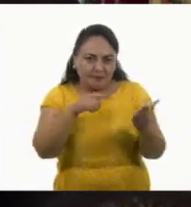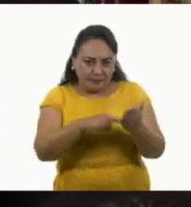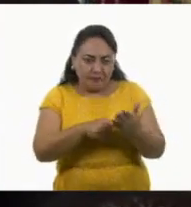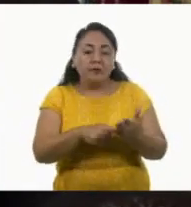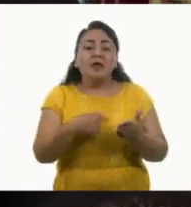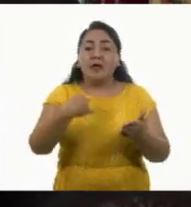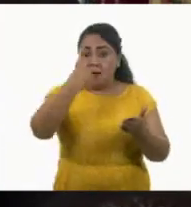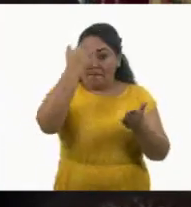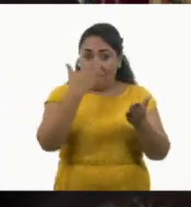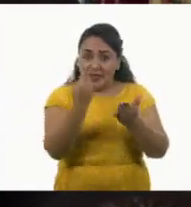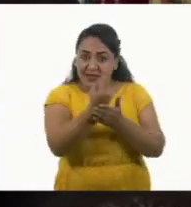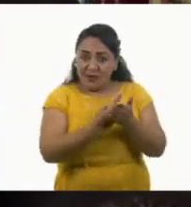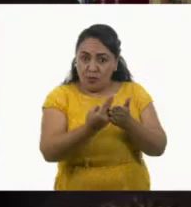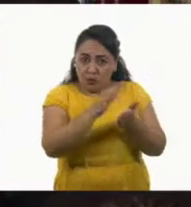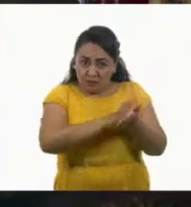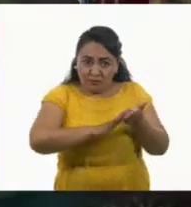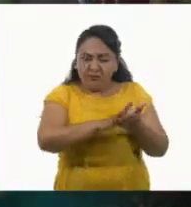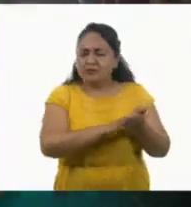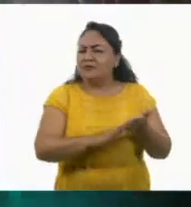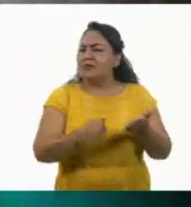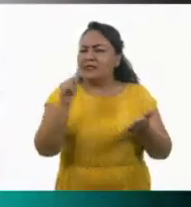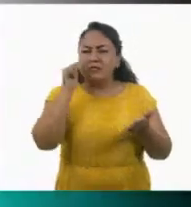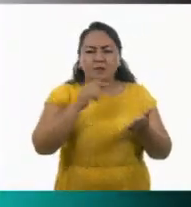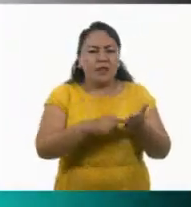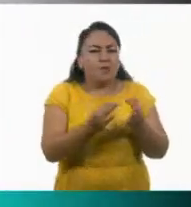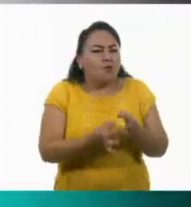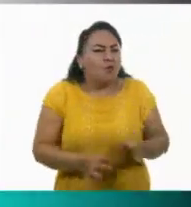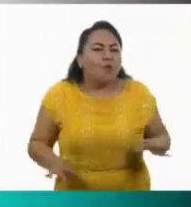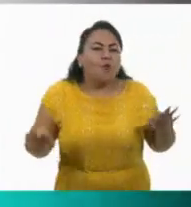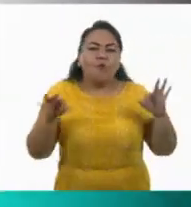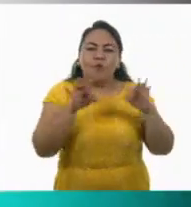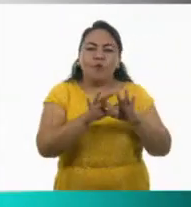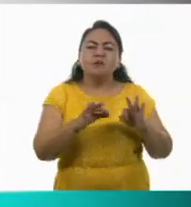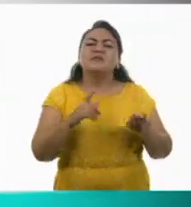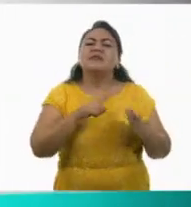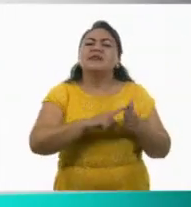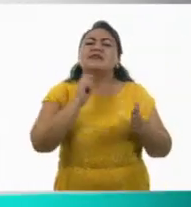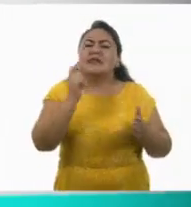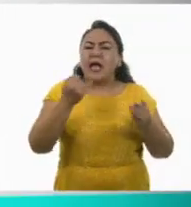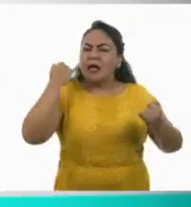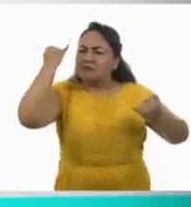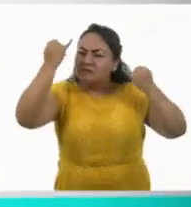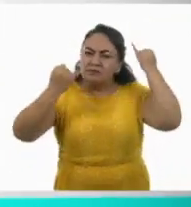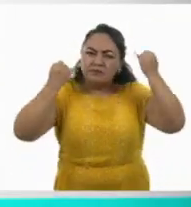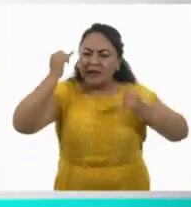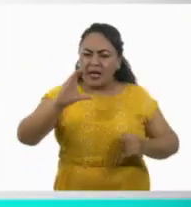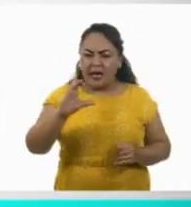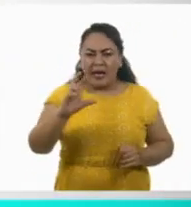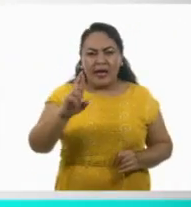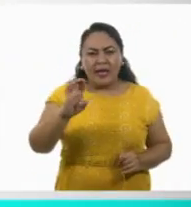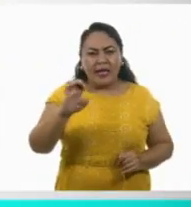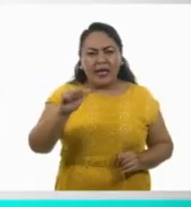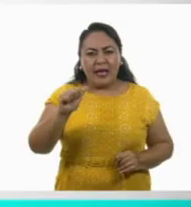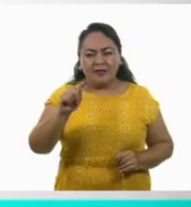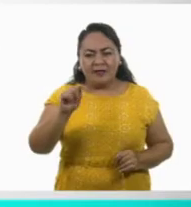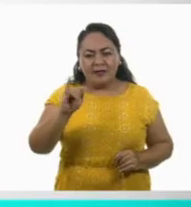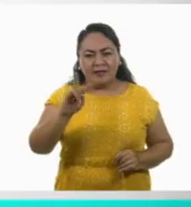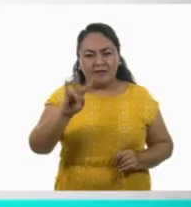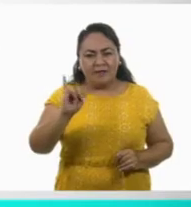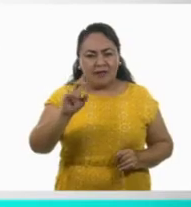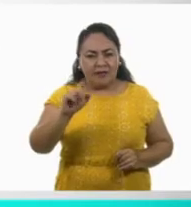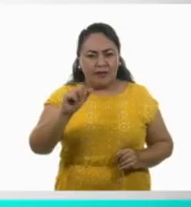las imágenes siempre han sido una muy buena herramienta para eso. ¿En qué consiste la creatividad? En la escuela de artes nos